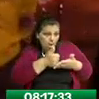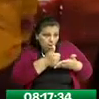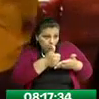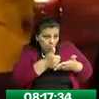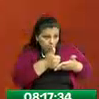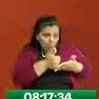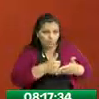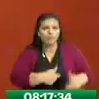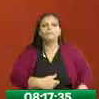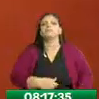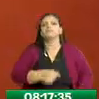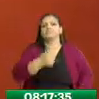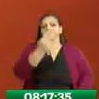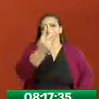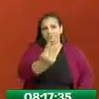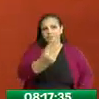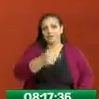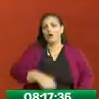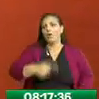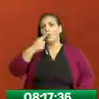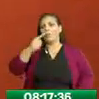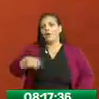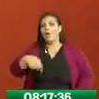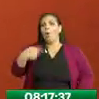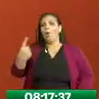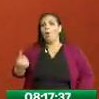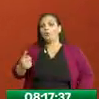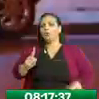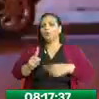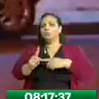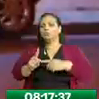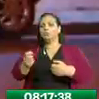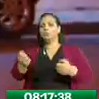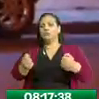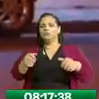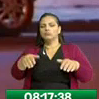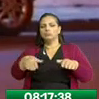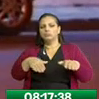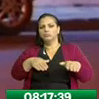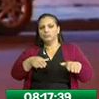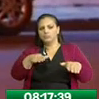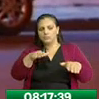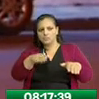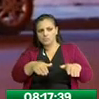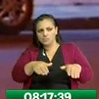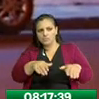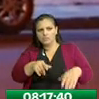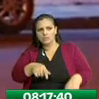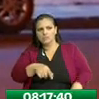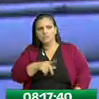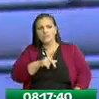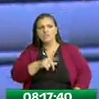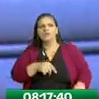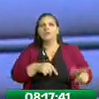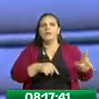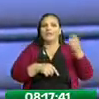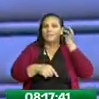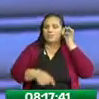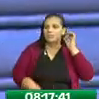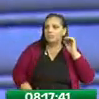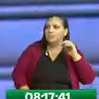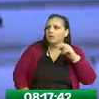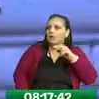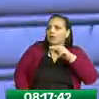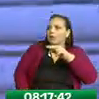persiguen y siguen durante un buen tiempo a estas personas, quienes lamentablemente el vehículo sufre un desperfecto mecánico y se bajan